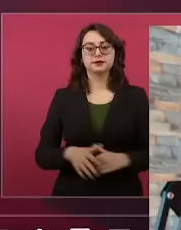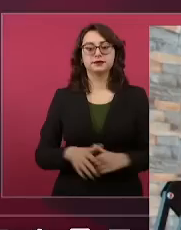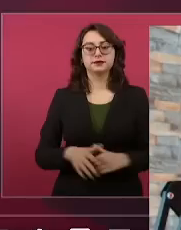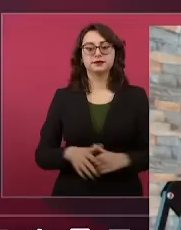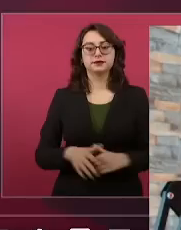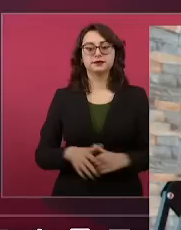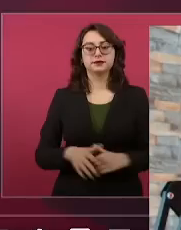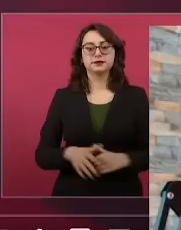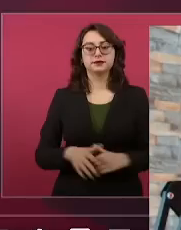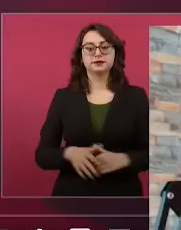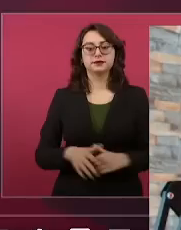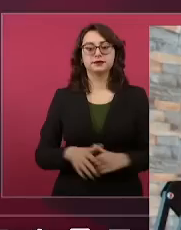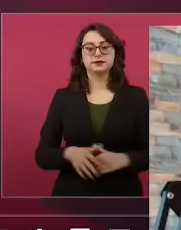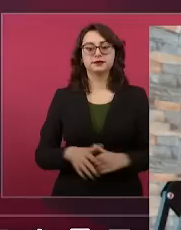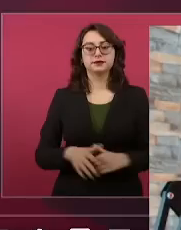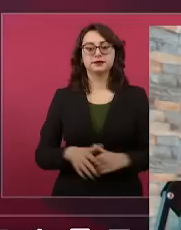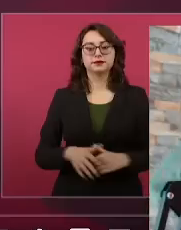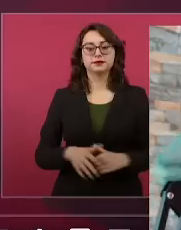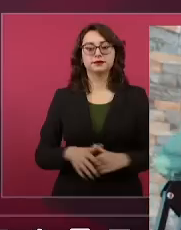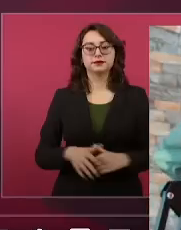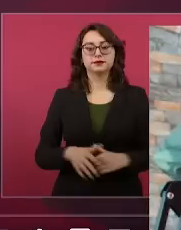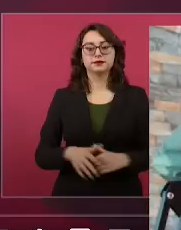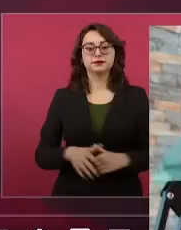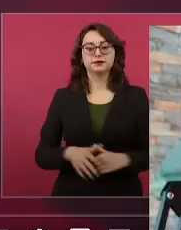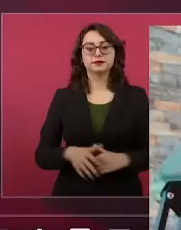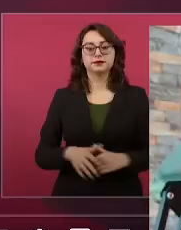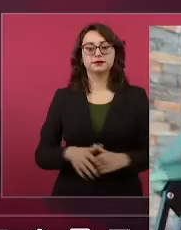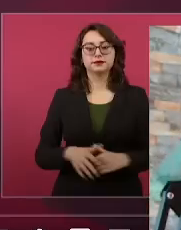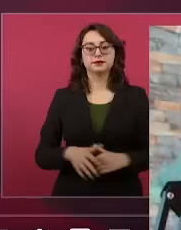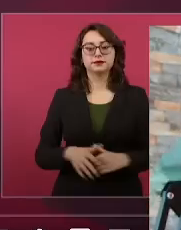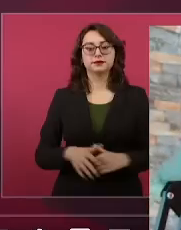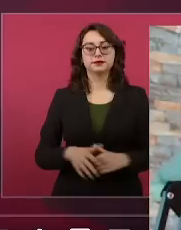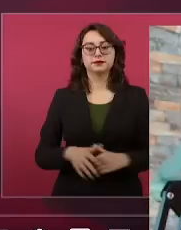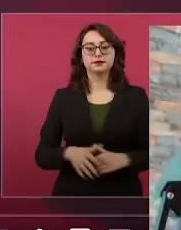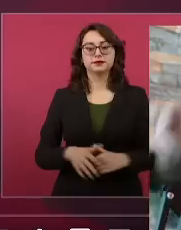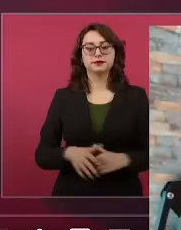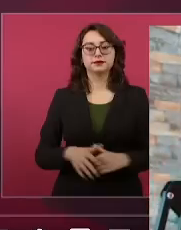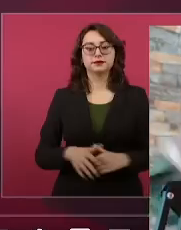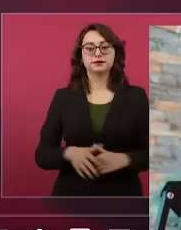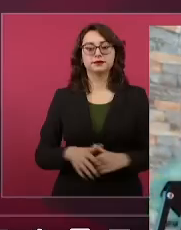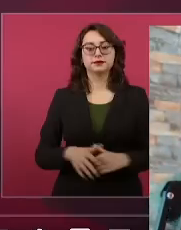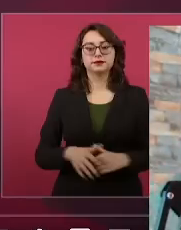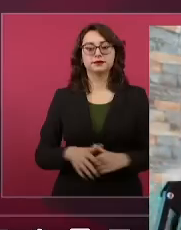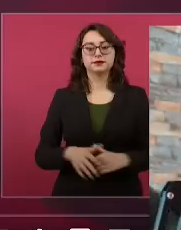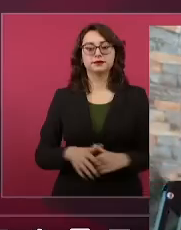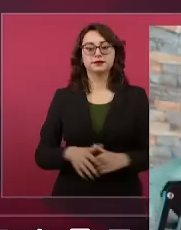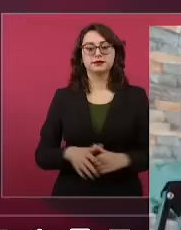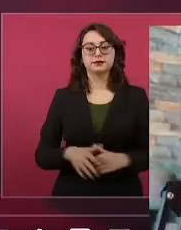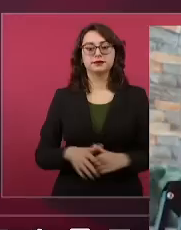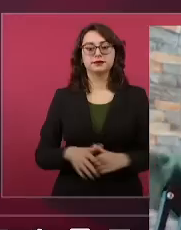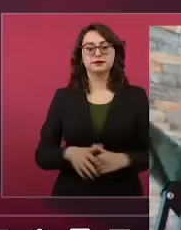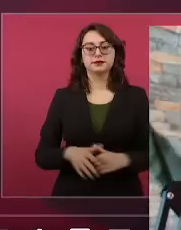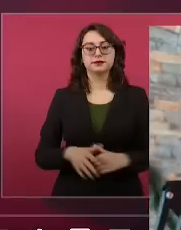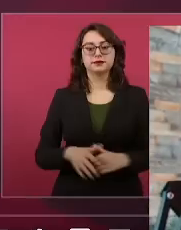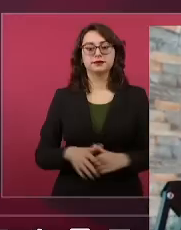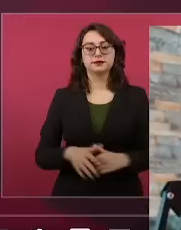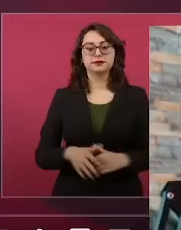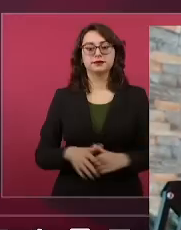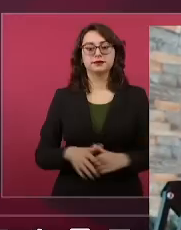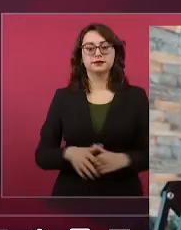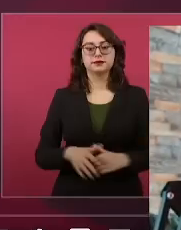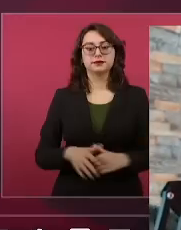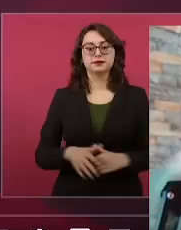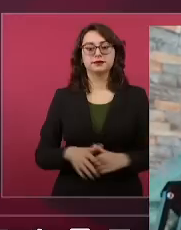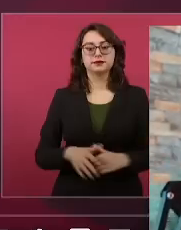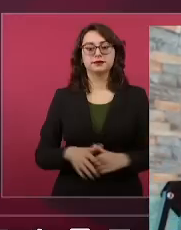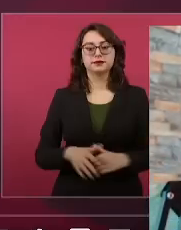las encuestas favorecen al güey político que más se supo mover con sus compañeros y no con el pueblo